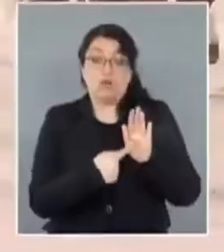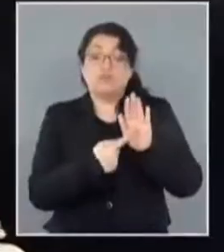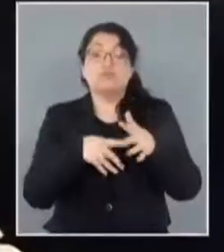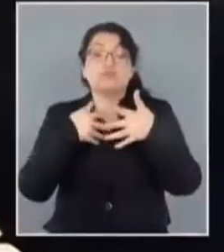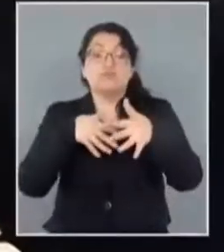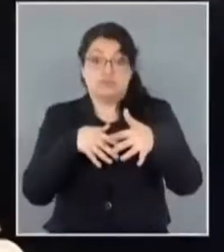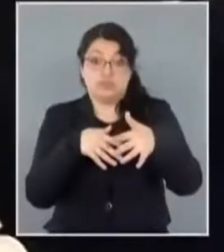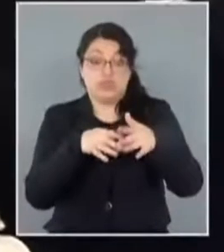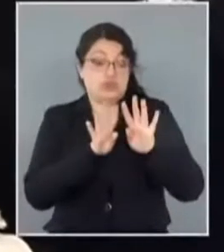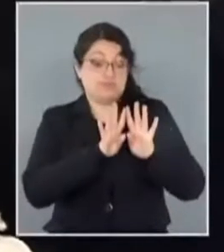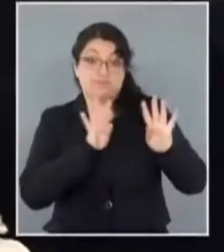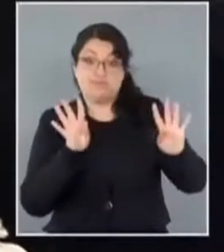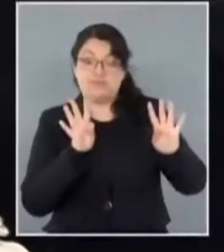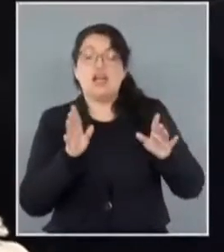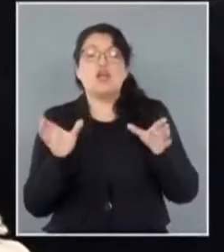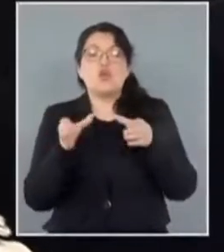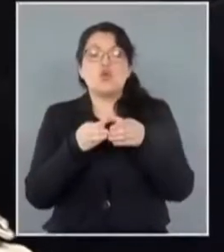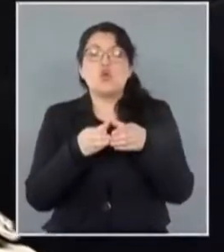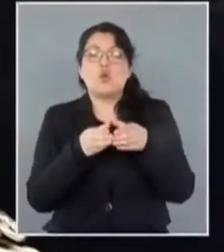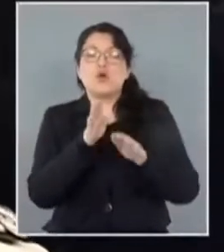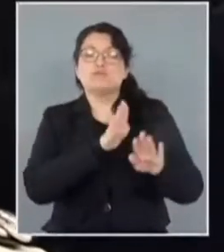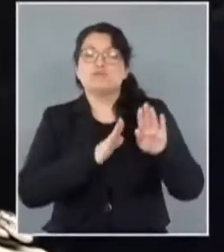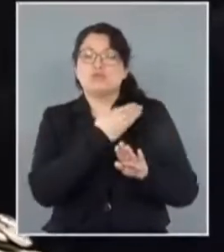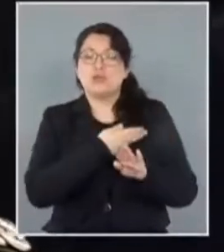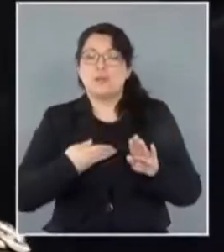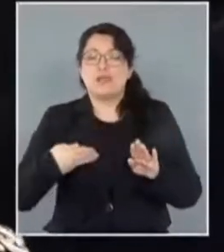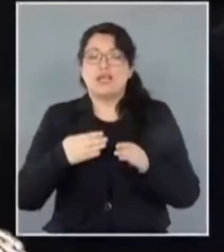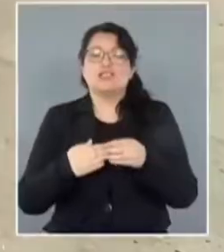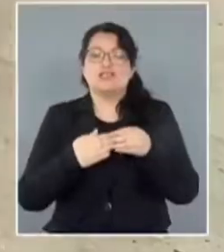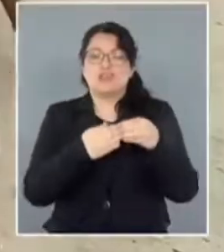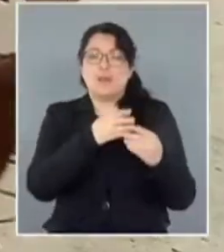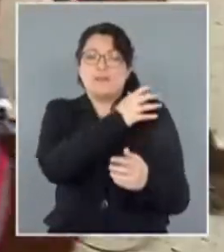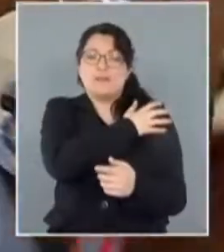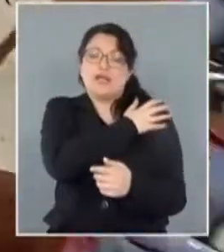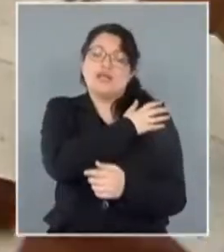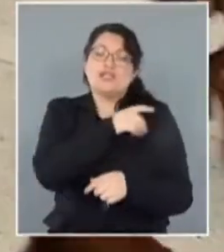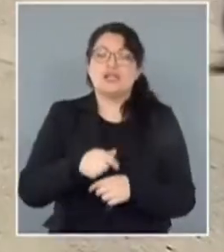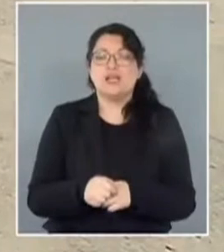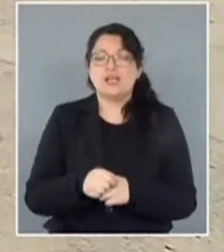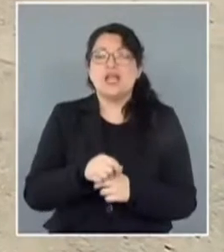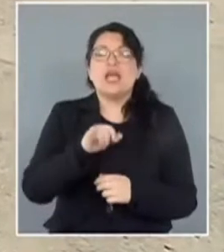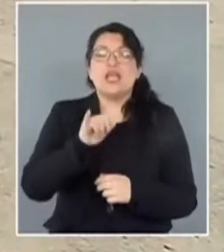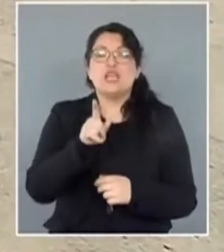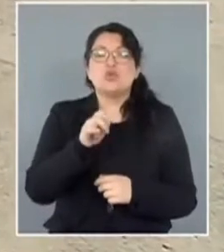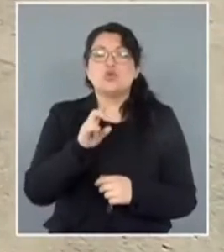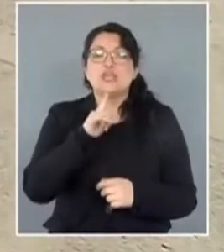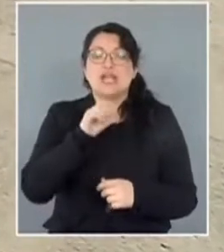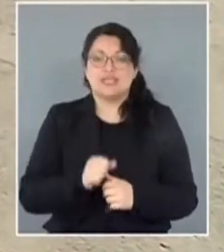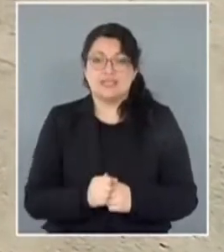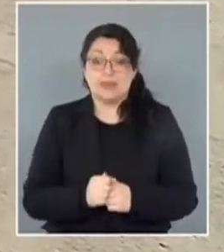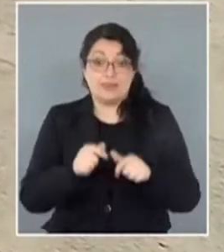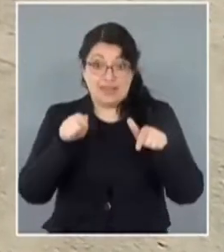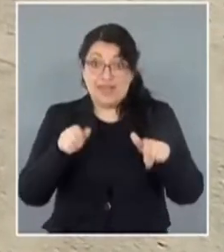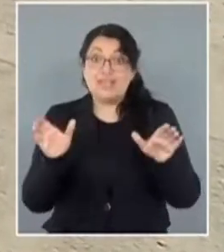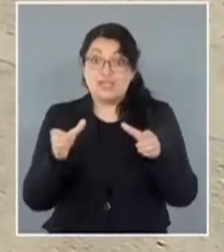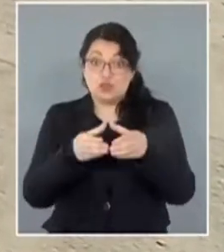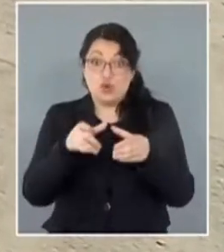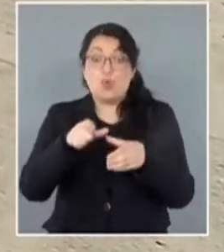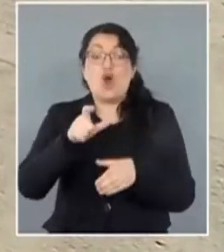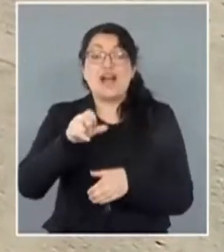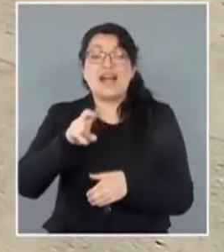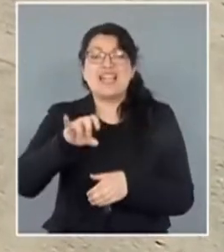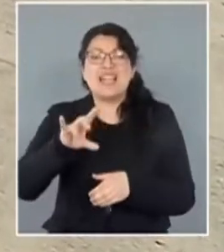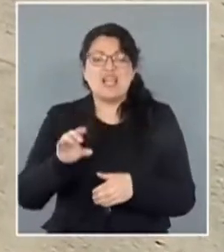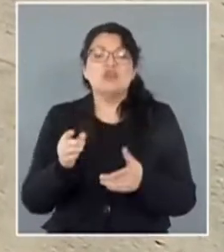tribuna de honor el grupo escolta presidencial al mando del mayor Javier Isurieta Genescos. El Regimiento